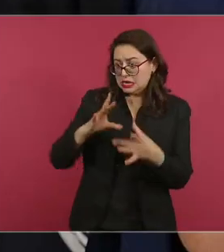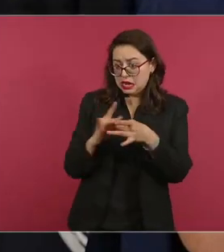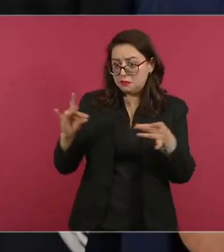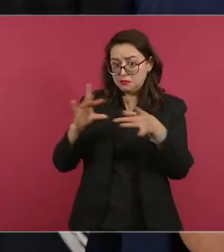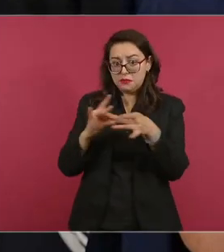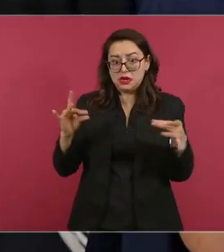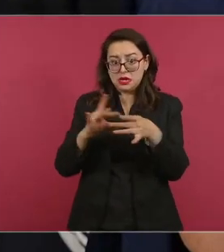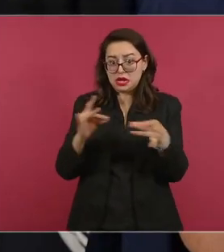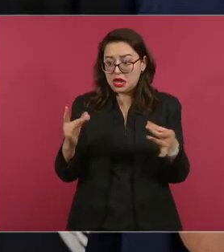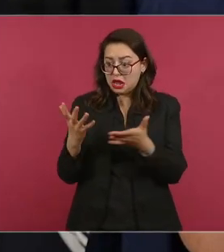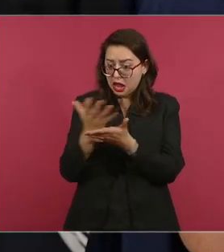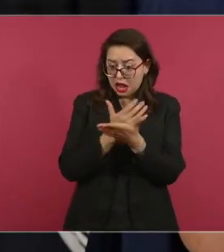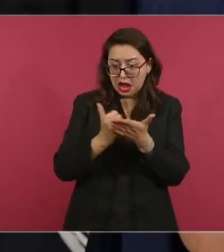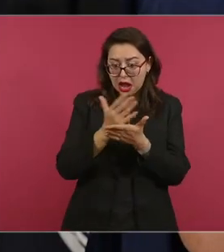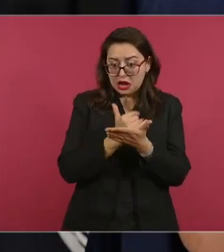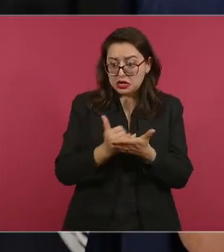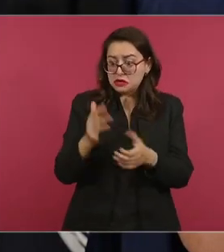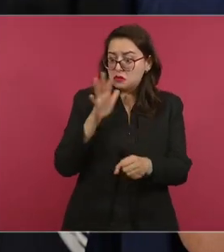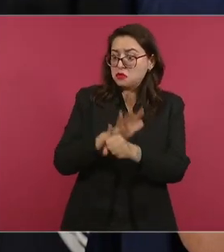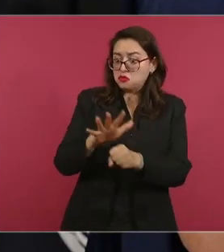don Antonio Ortiz Mena